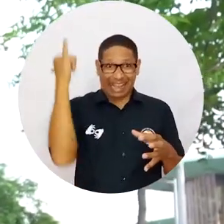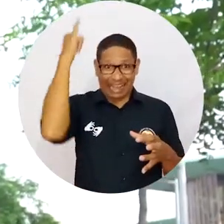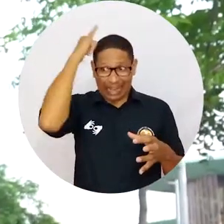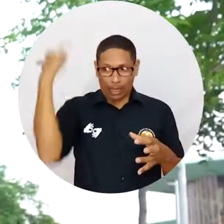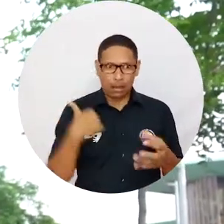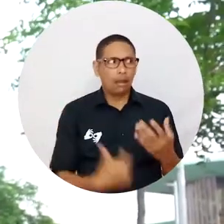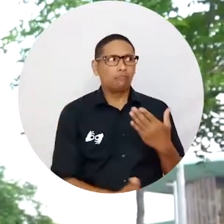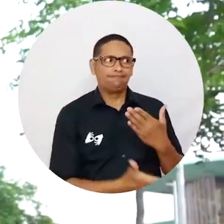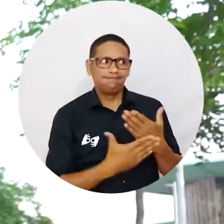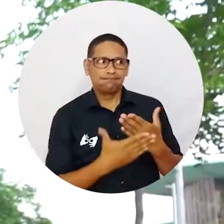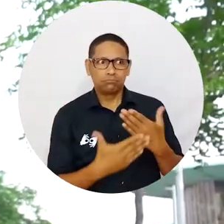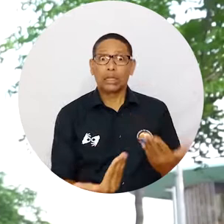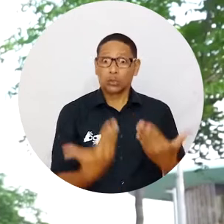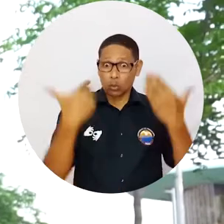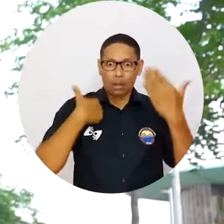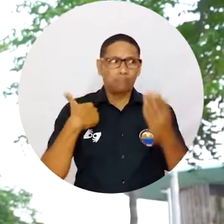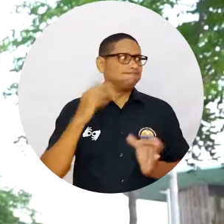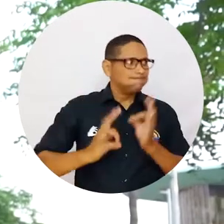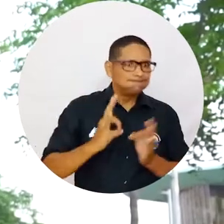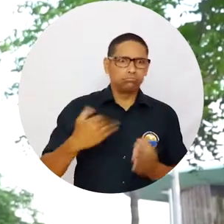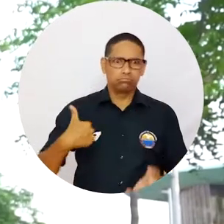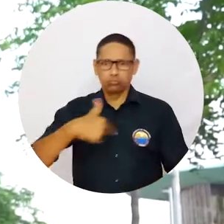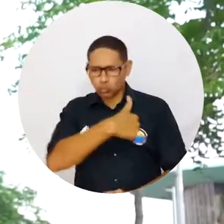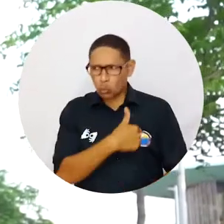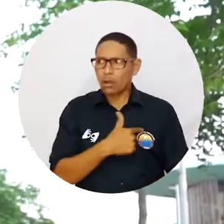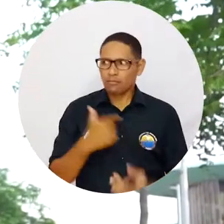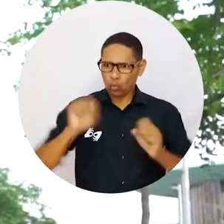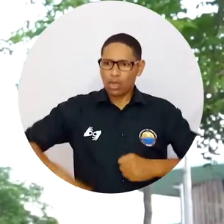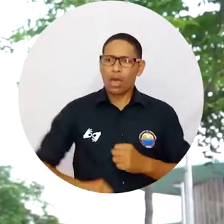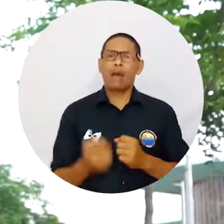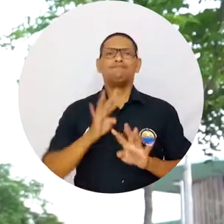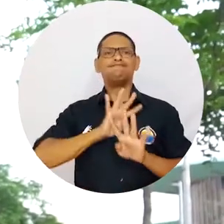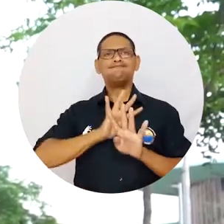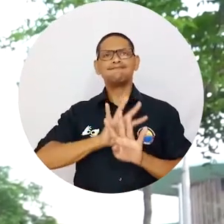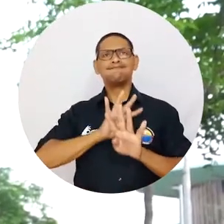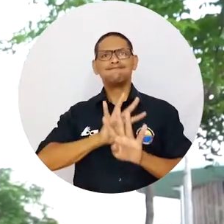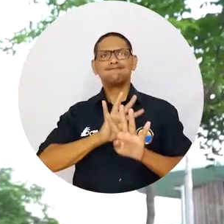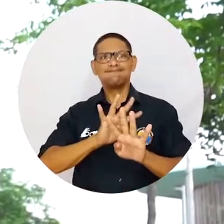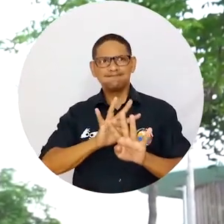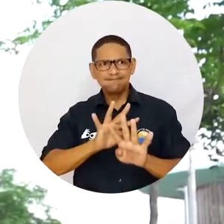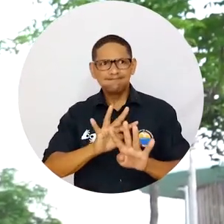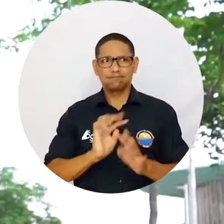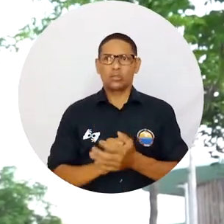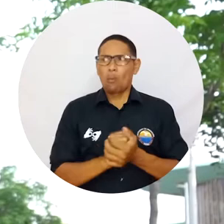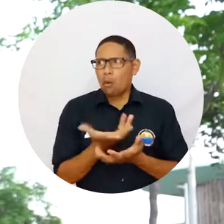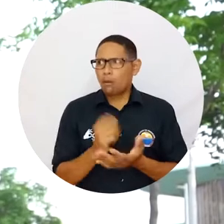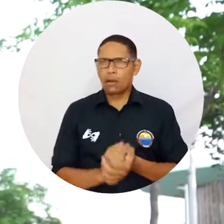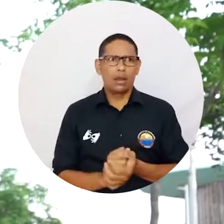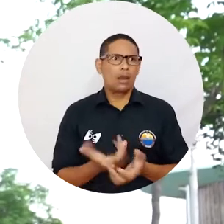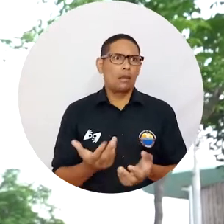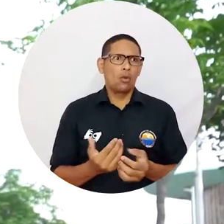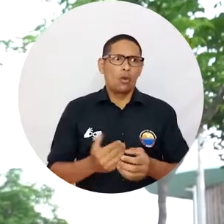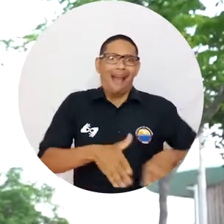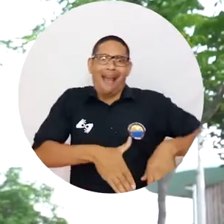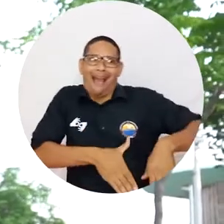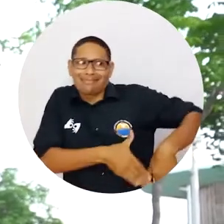garantías, digamos, académicas, si se quiere, para que podamos manifestarnos sin necesidad pues, de tener atrasos